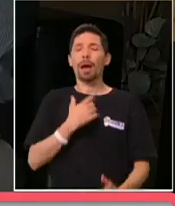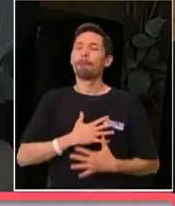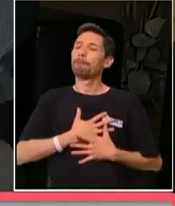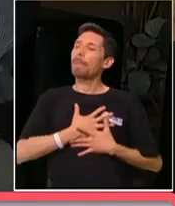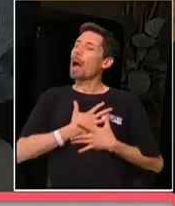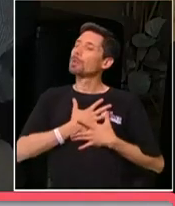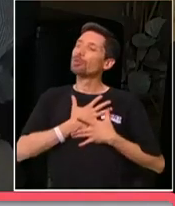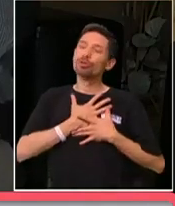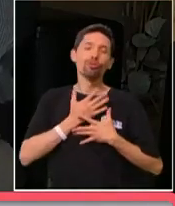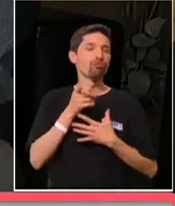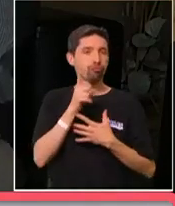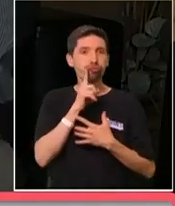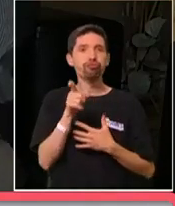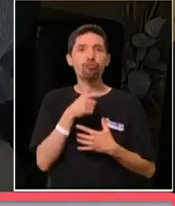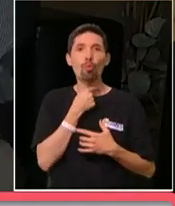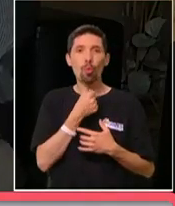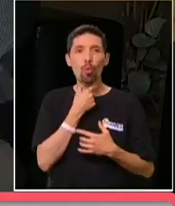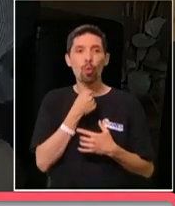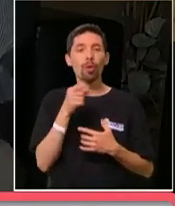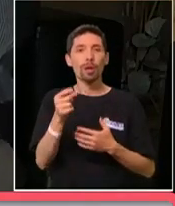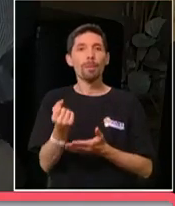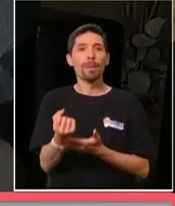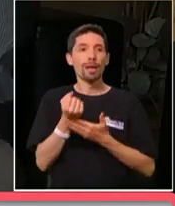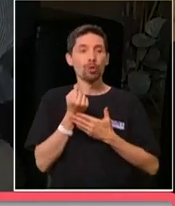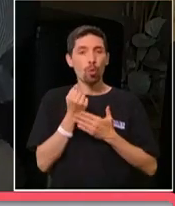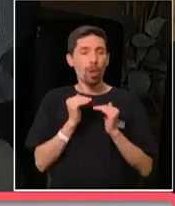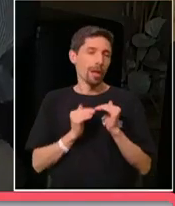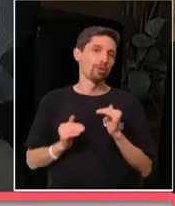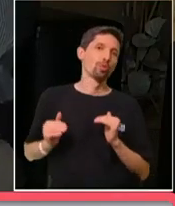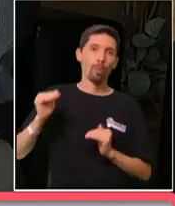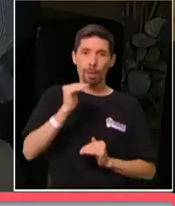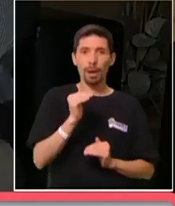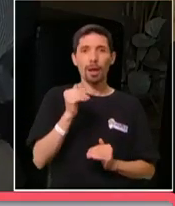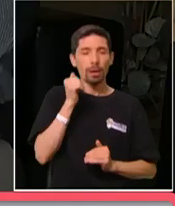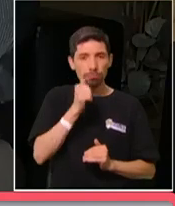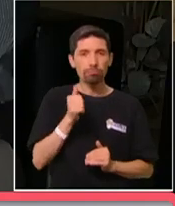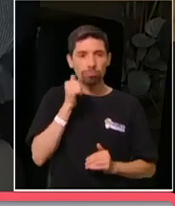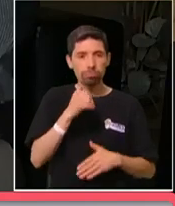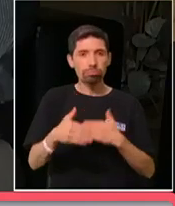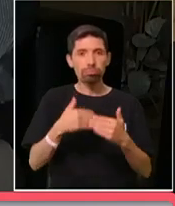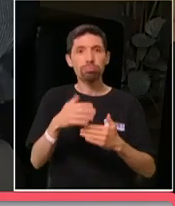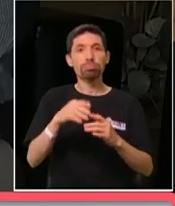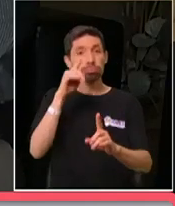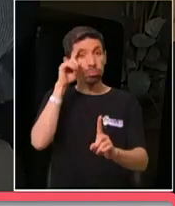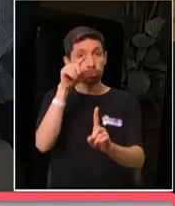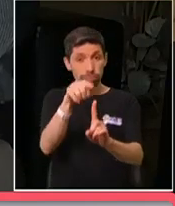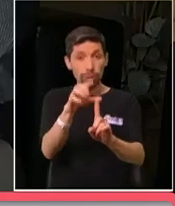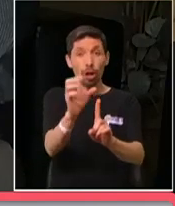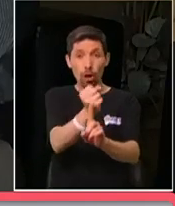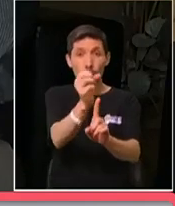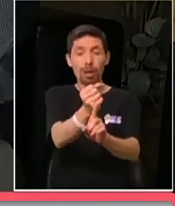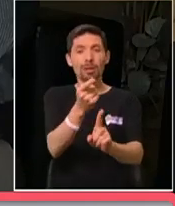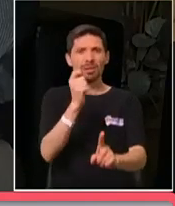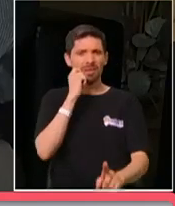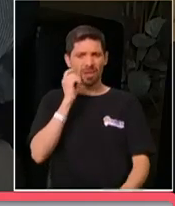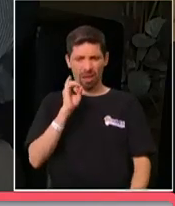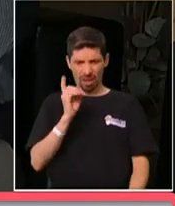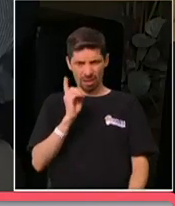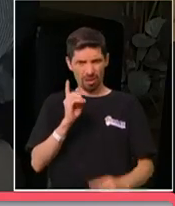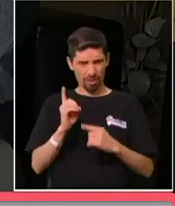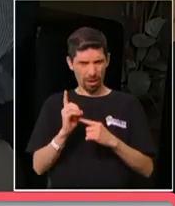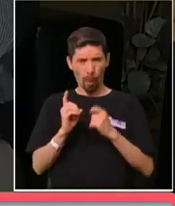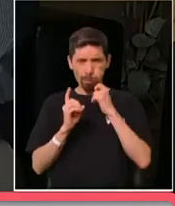mí me gustaba, y también me ayudaba a superarme cada día y a ponerme metas y saber de que tener una discapacidad no es